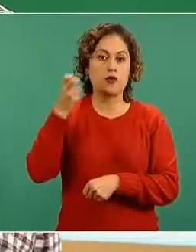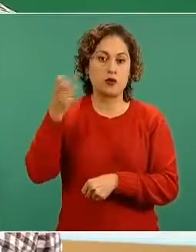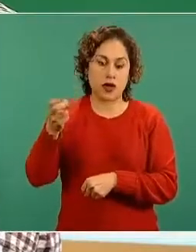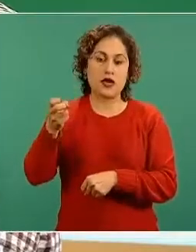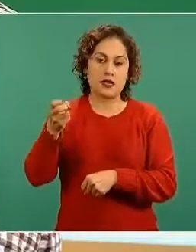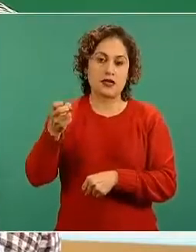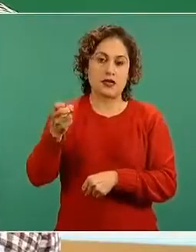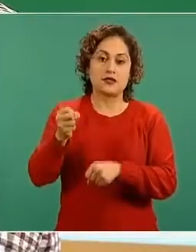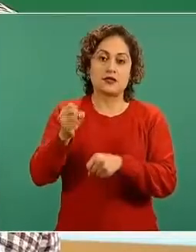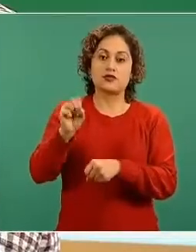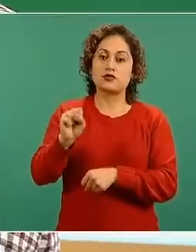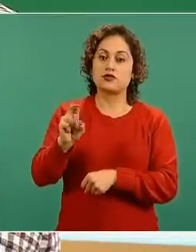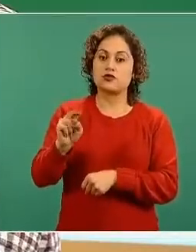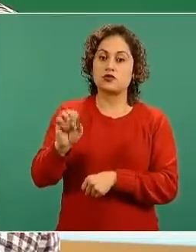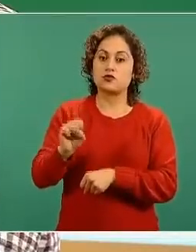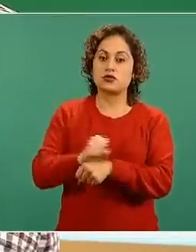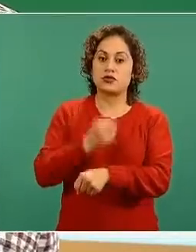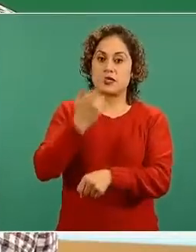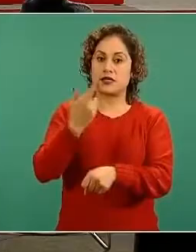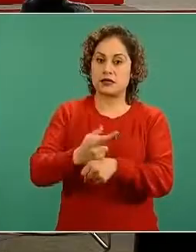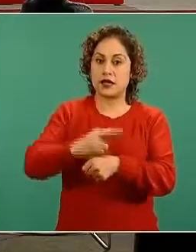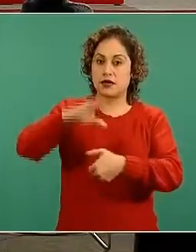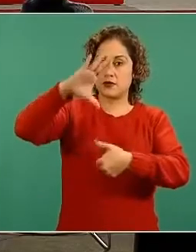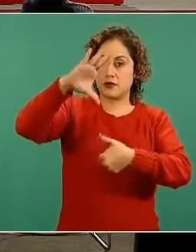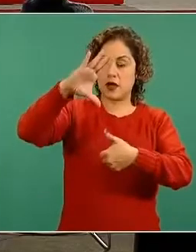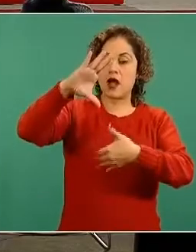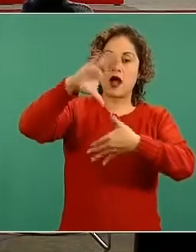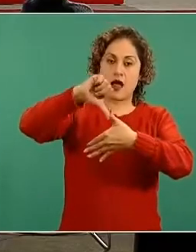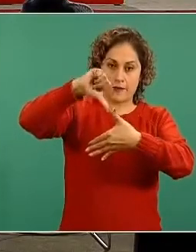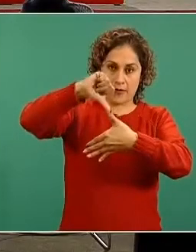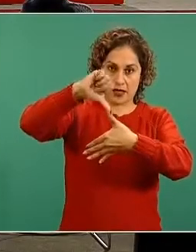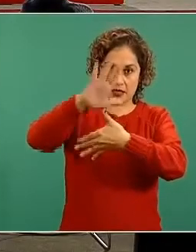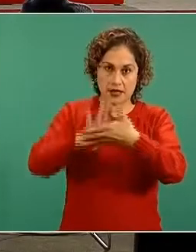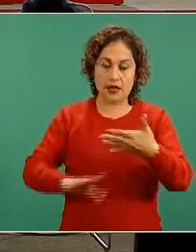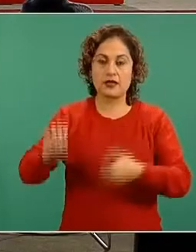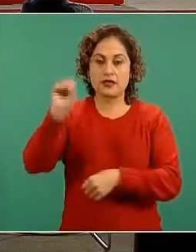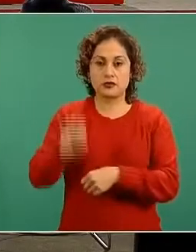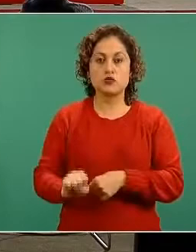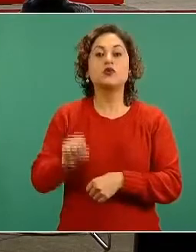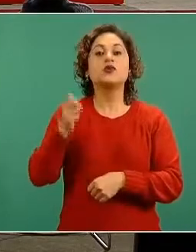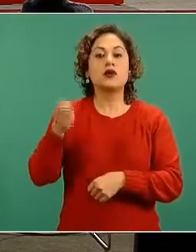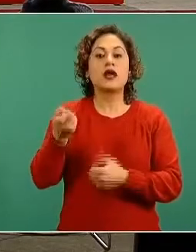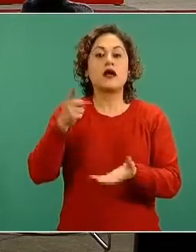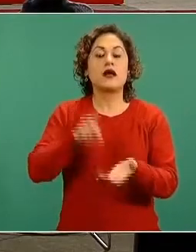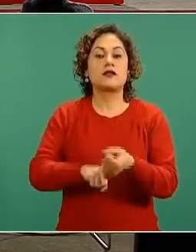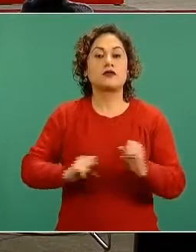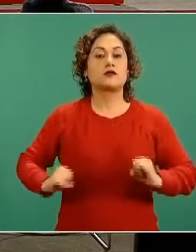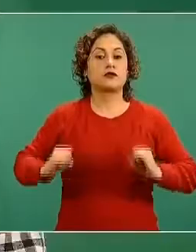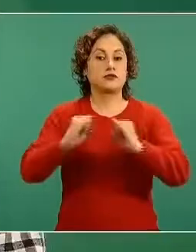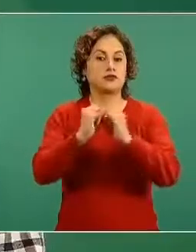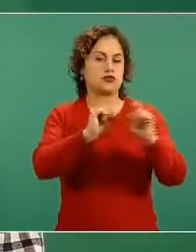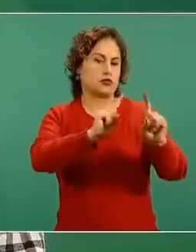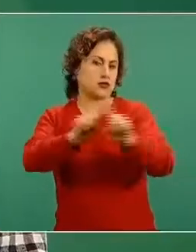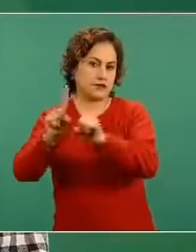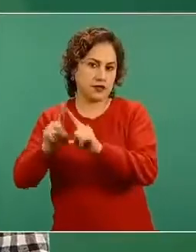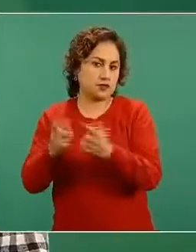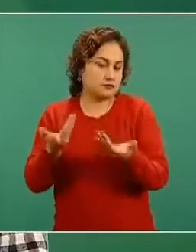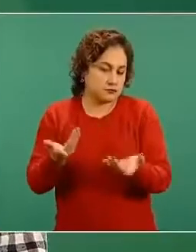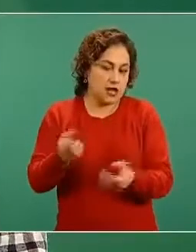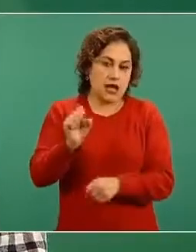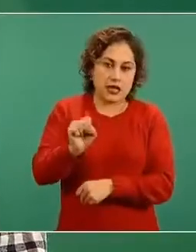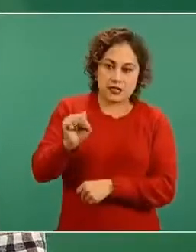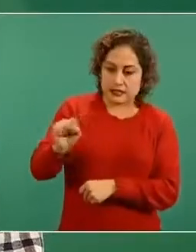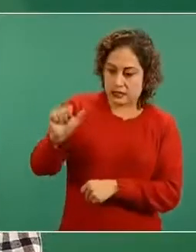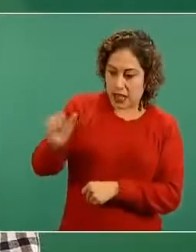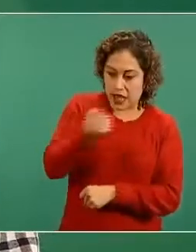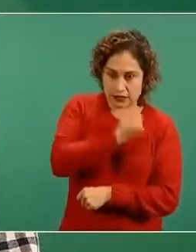Sur, y en ella participamos varias instituciones, desde luego incluida la Secretaría de Salud, y desde